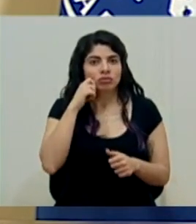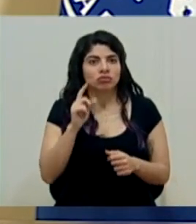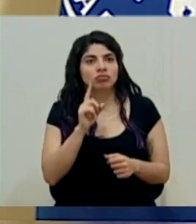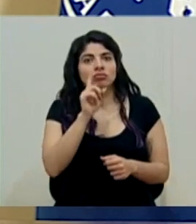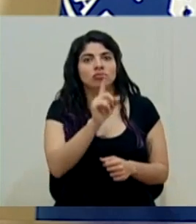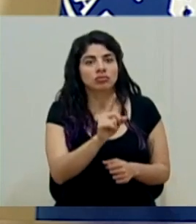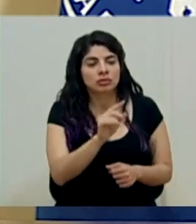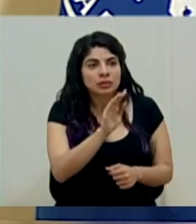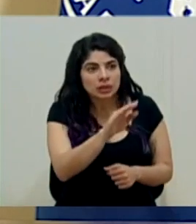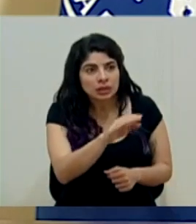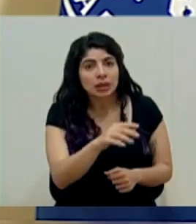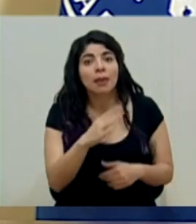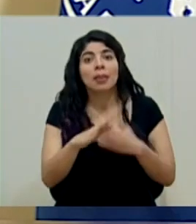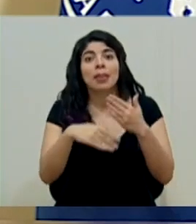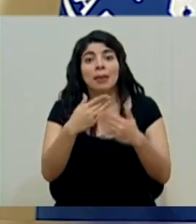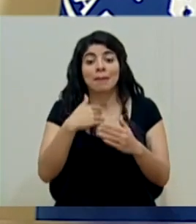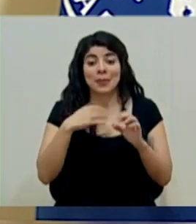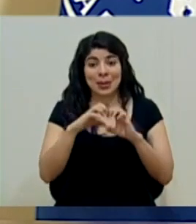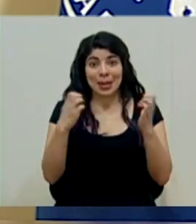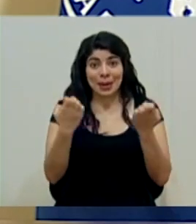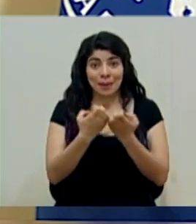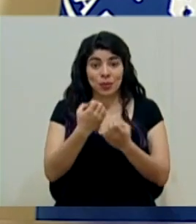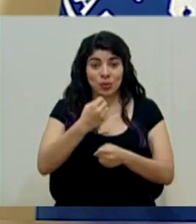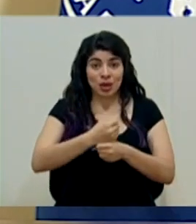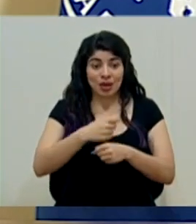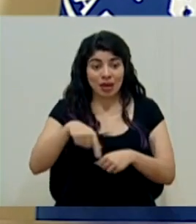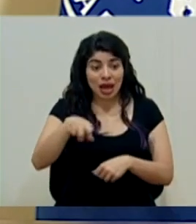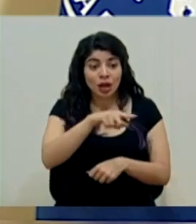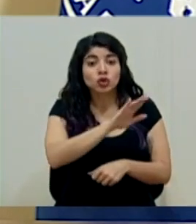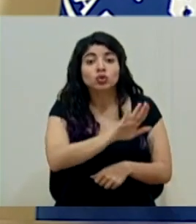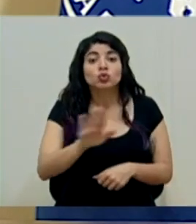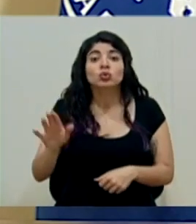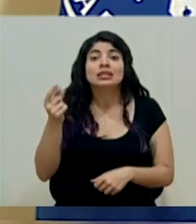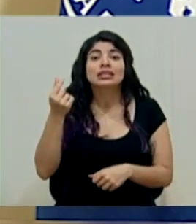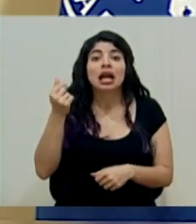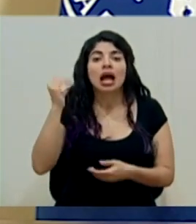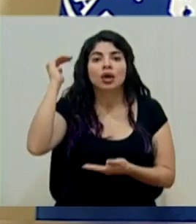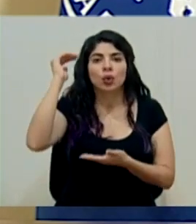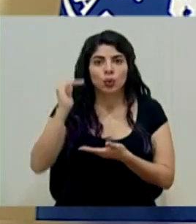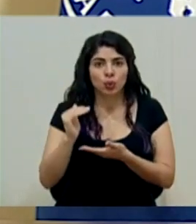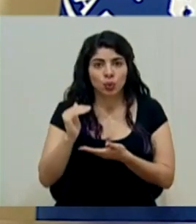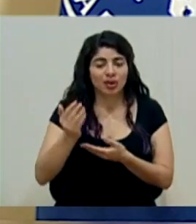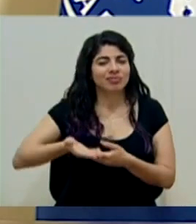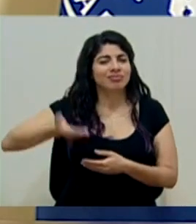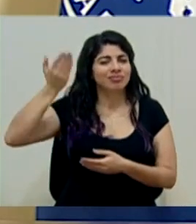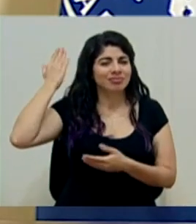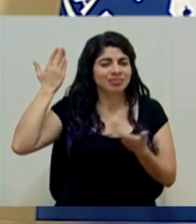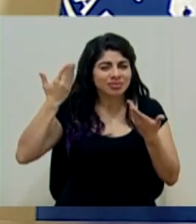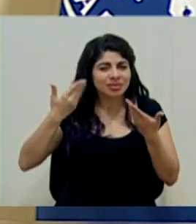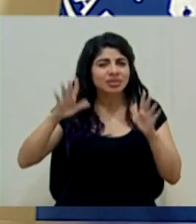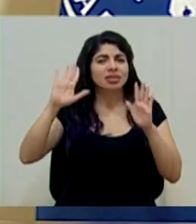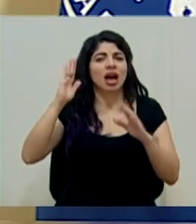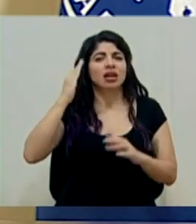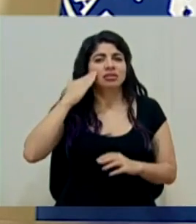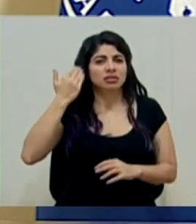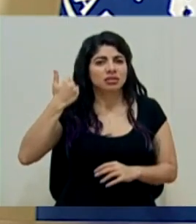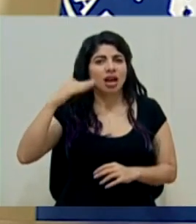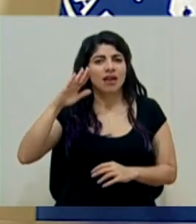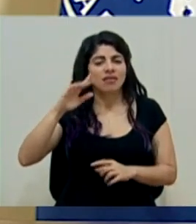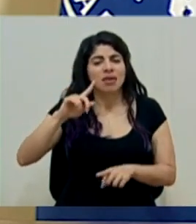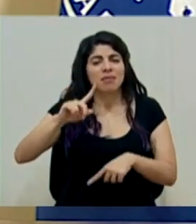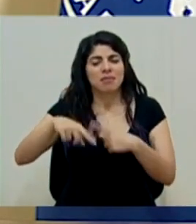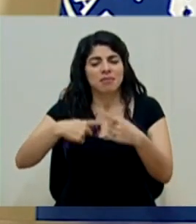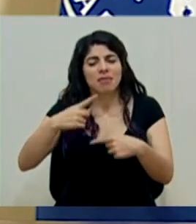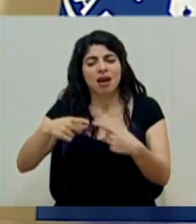personalmente, luego le pedí a todo mi gabinete su reducción salarial, porque desde ese tiempo sabíamos que íbamos a